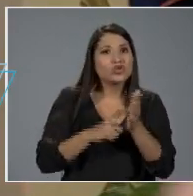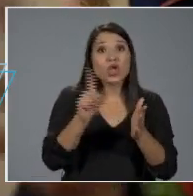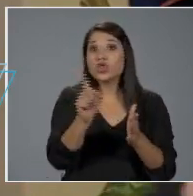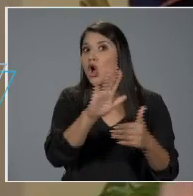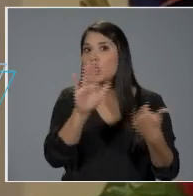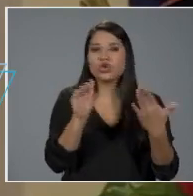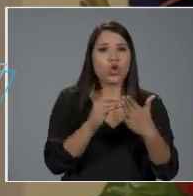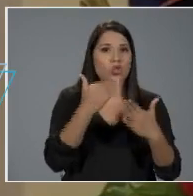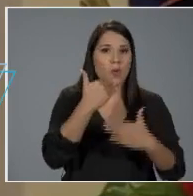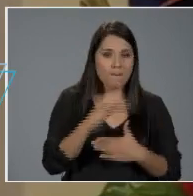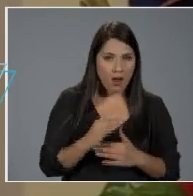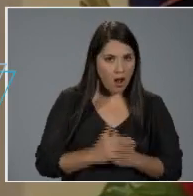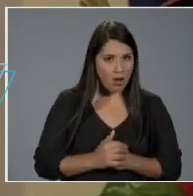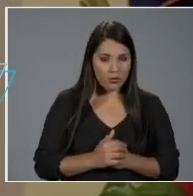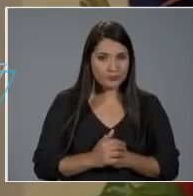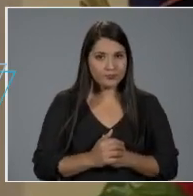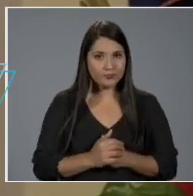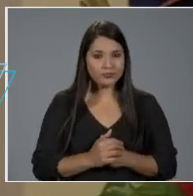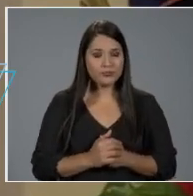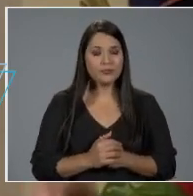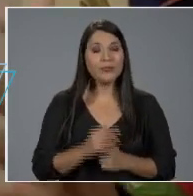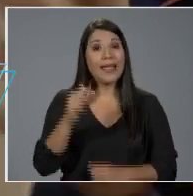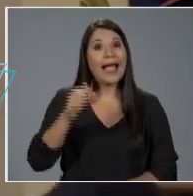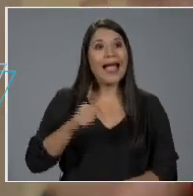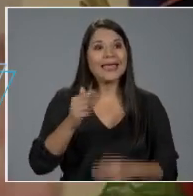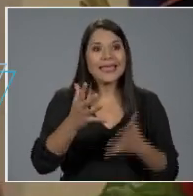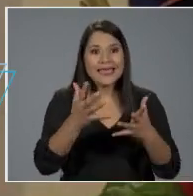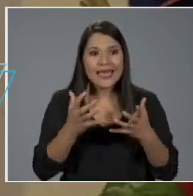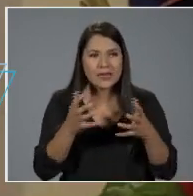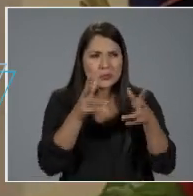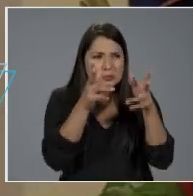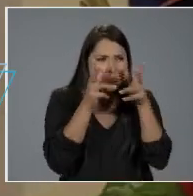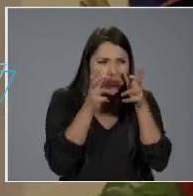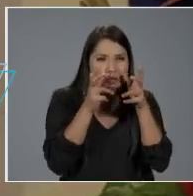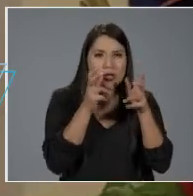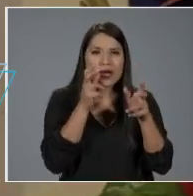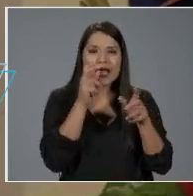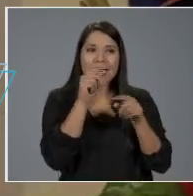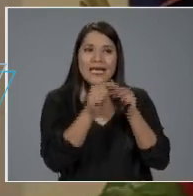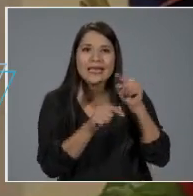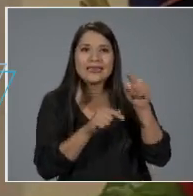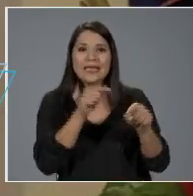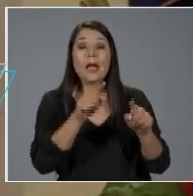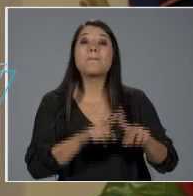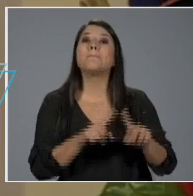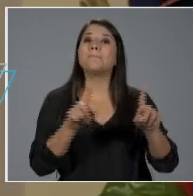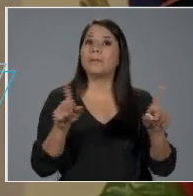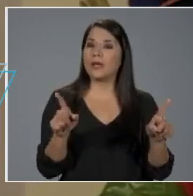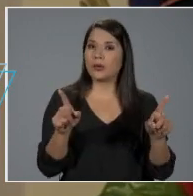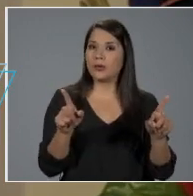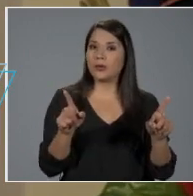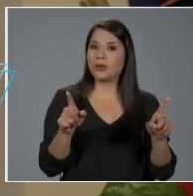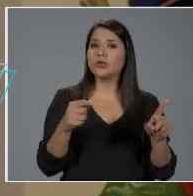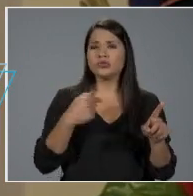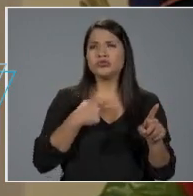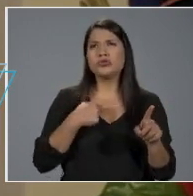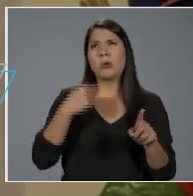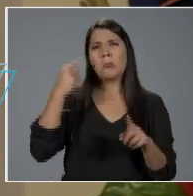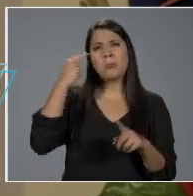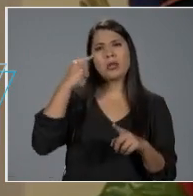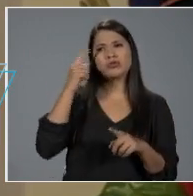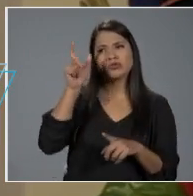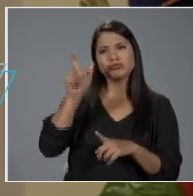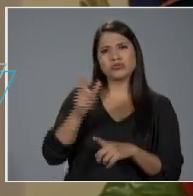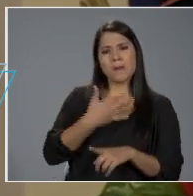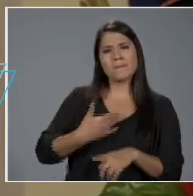Aquí estamos en un sentido de apreciación crítica, pero yo sentí a don